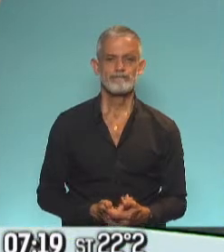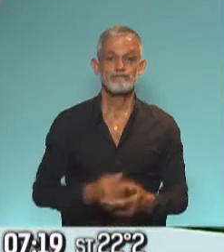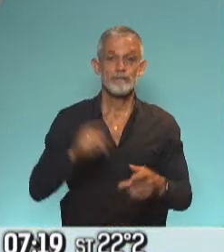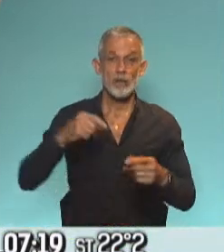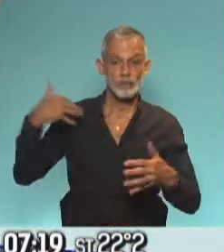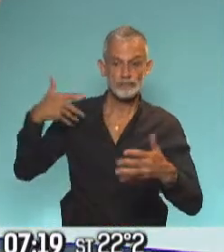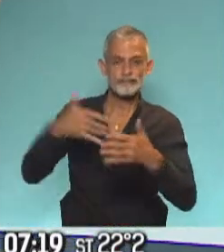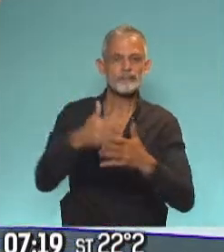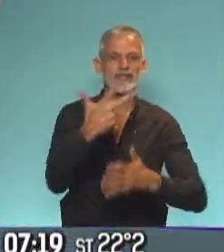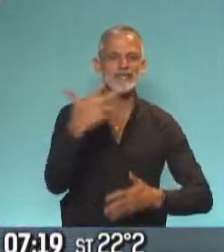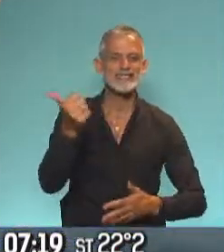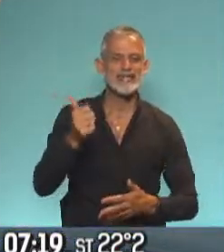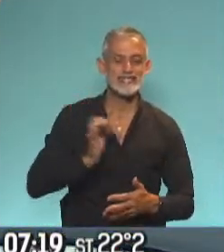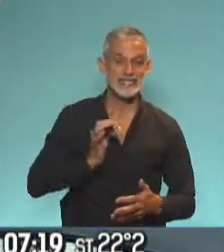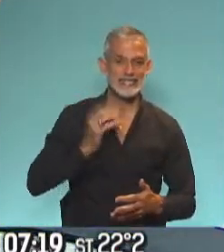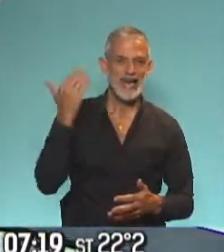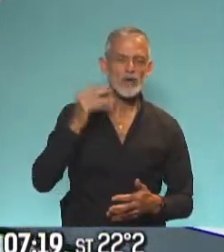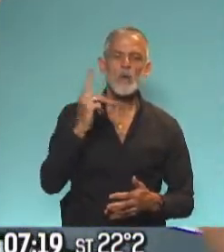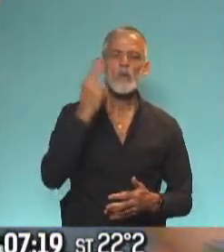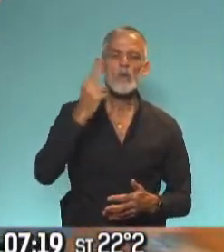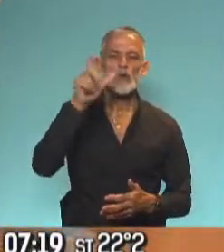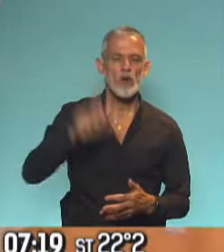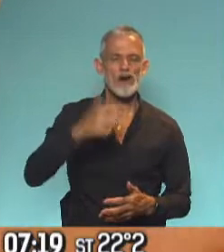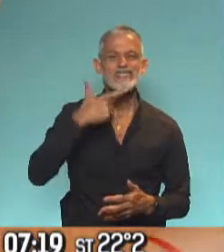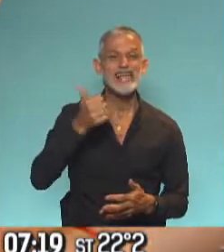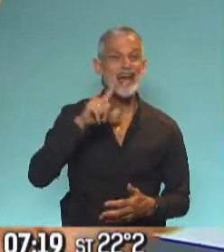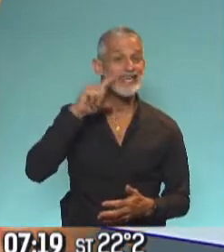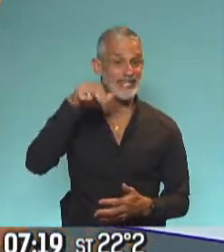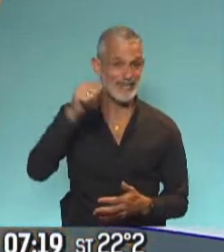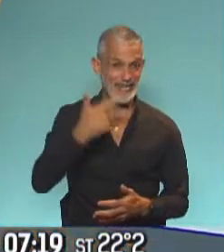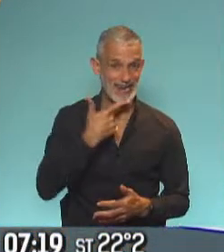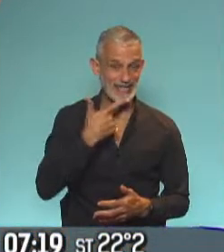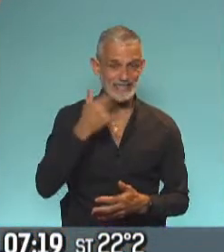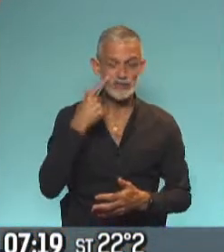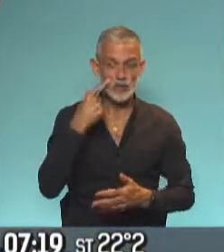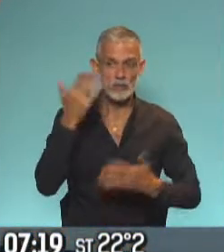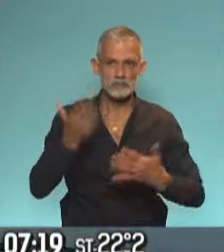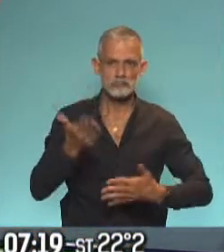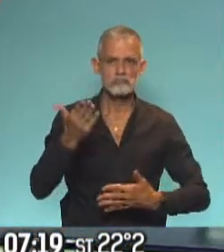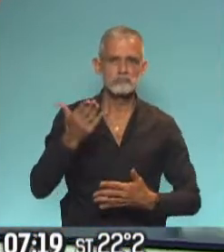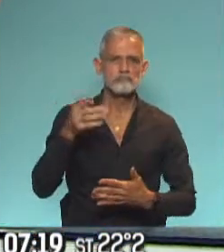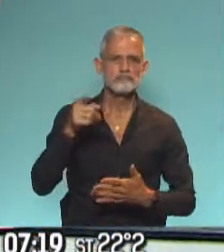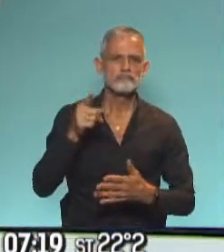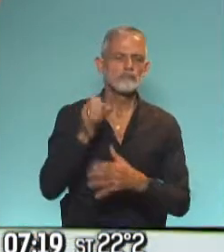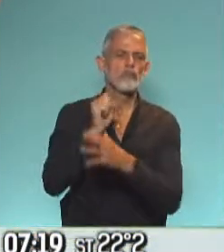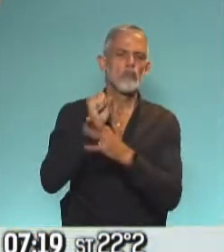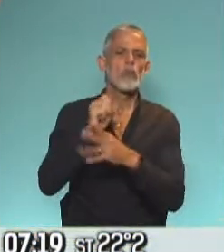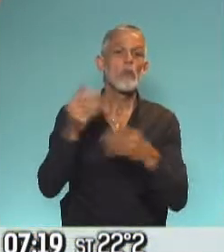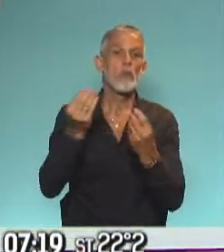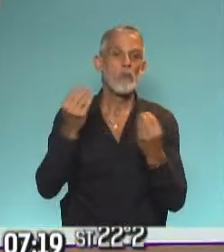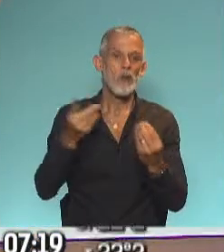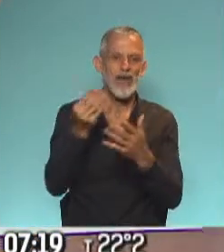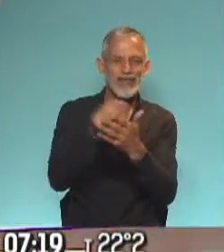cumplen 36 años de la muerte de José Luis Salinas. Estamos hablando, claro, de una persona que saltó a la fama a través de